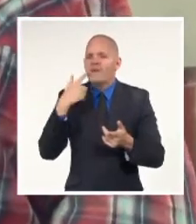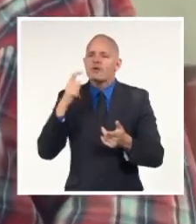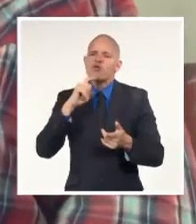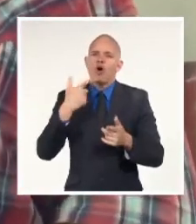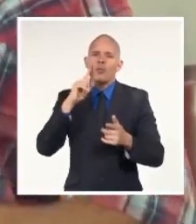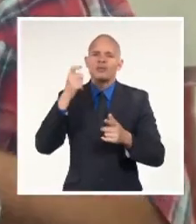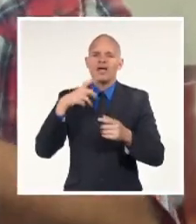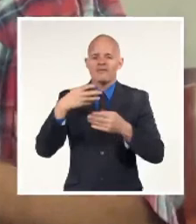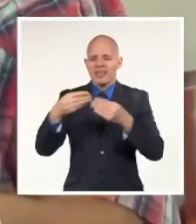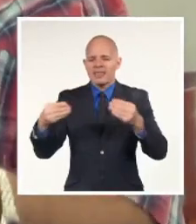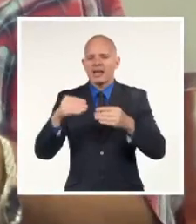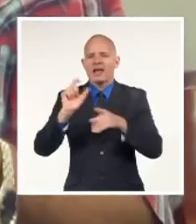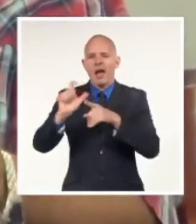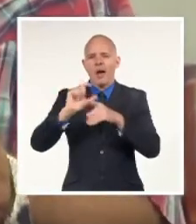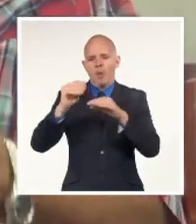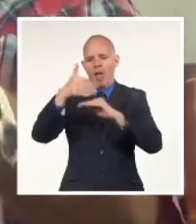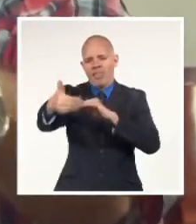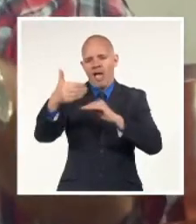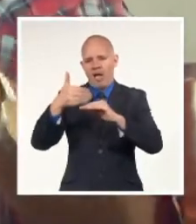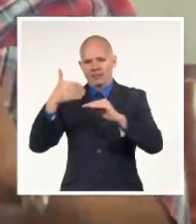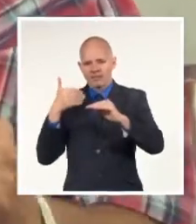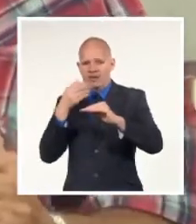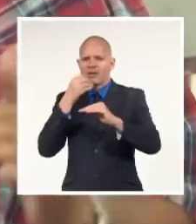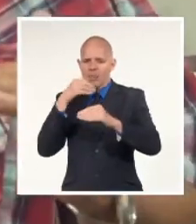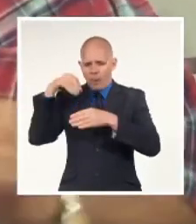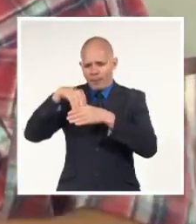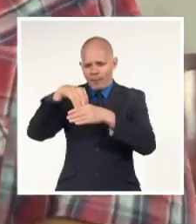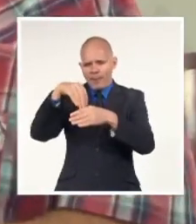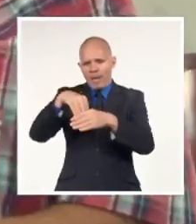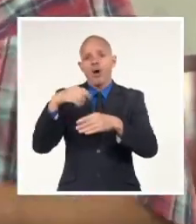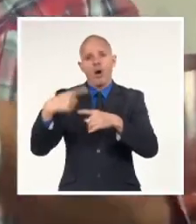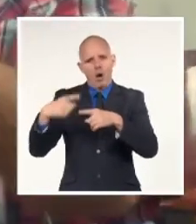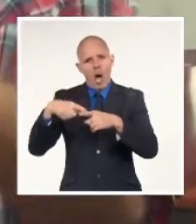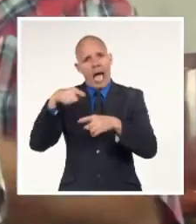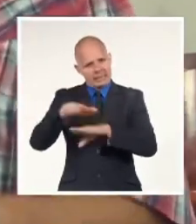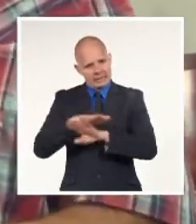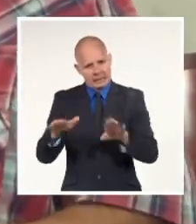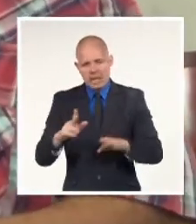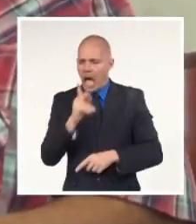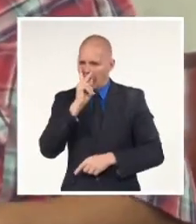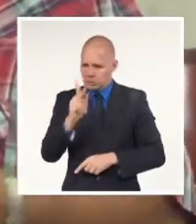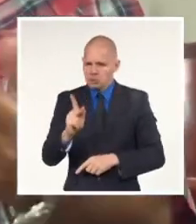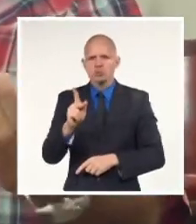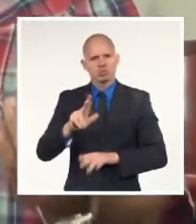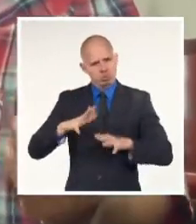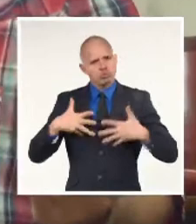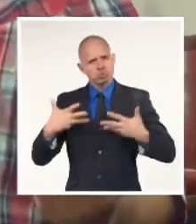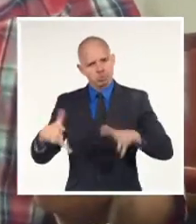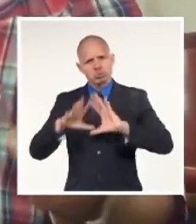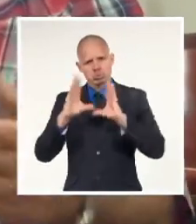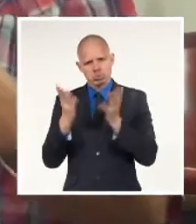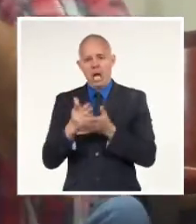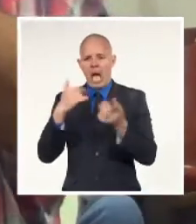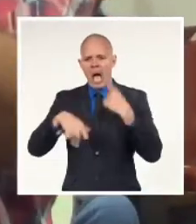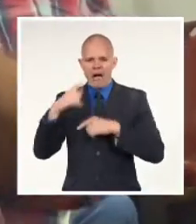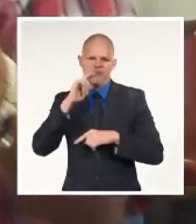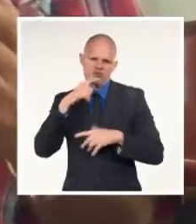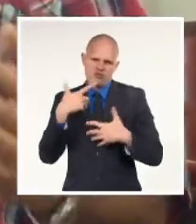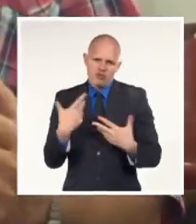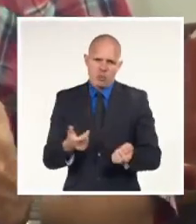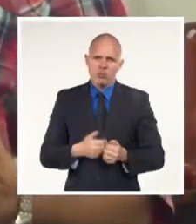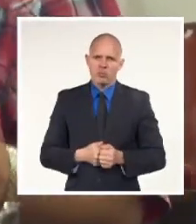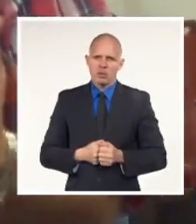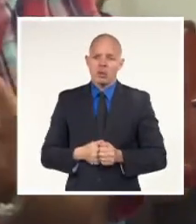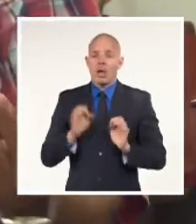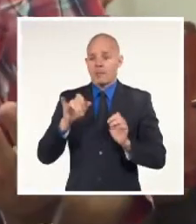y nutricional, donde hemos puesto al productor lo más importante. Y allí hemos estado haciendo hoy, buscando integralidad, le hemos estado haciendo